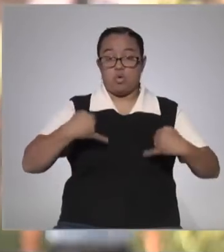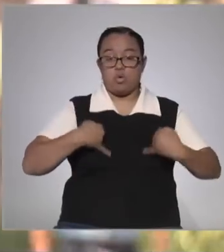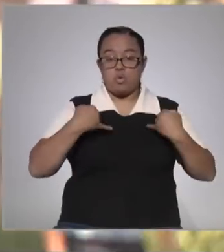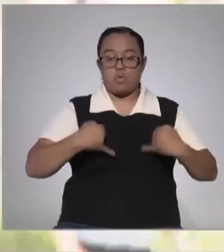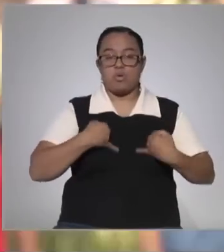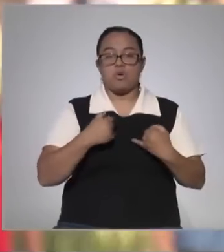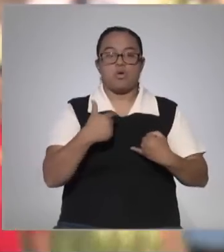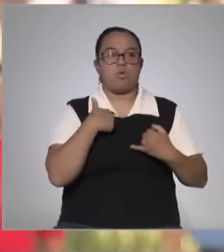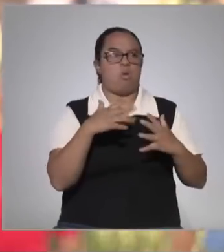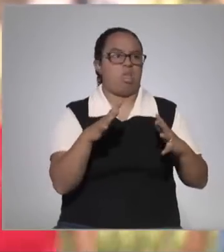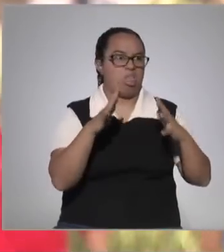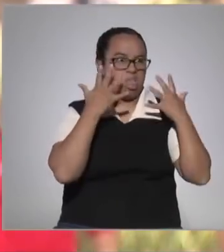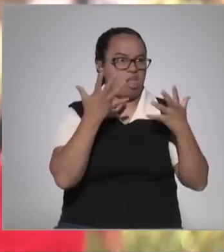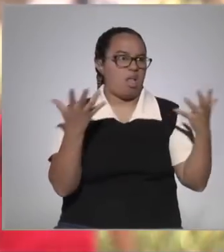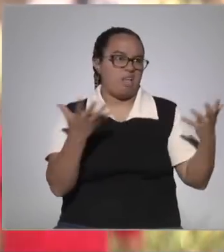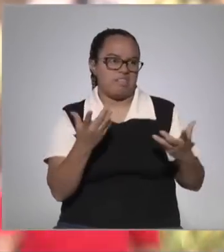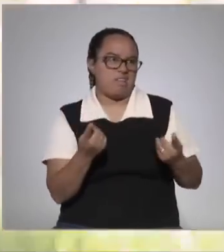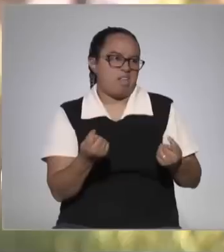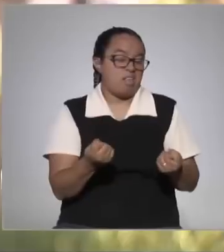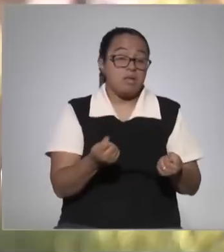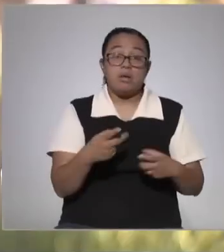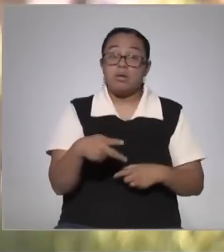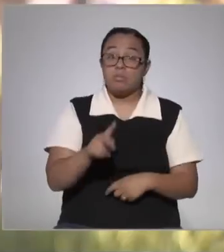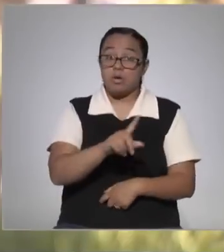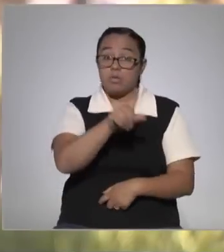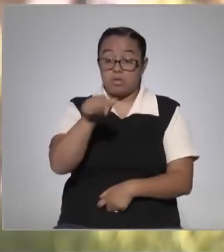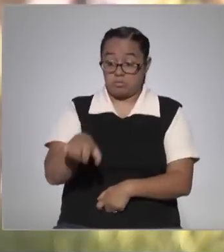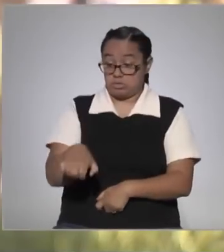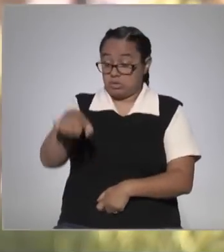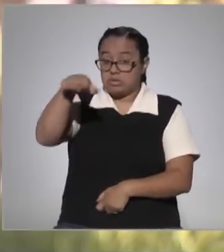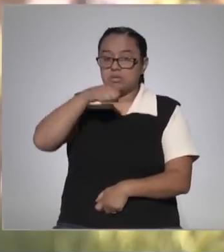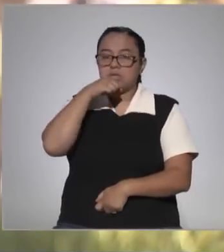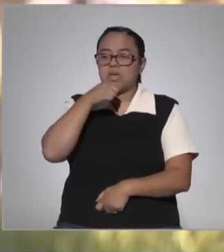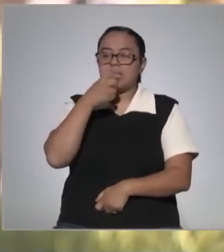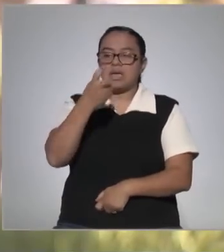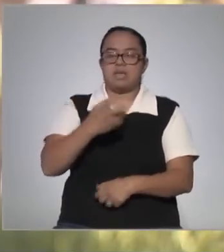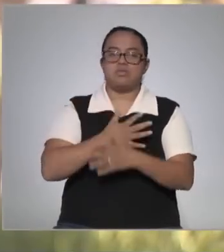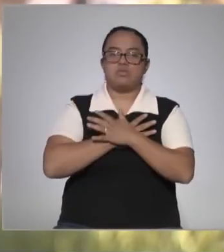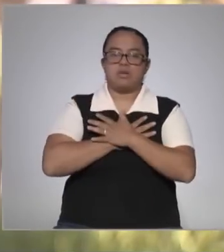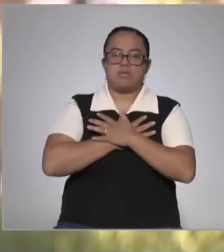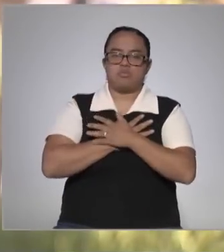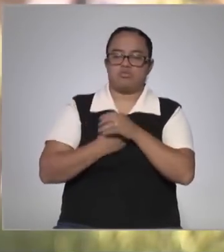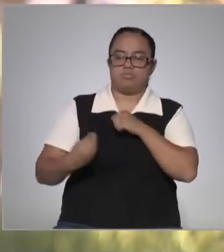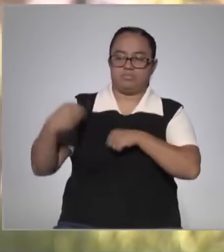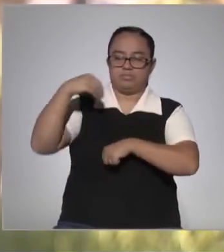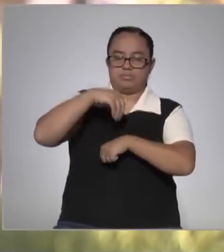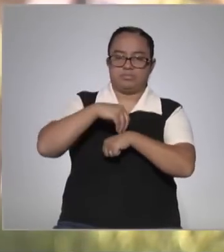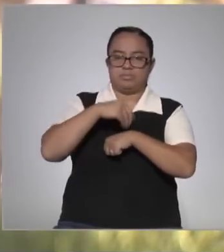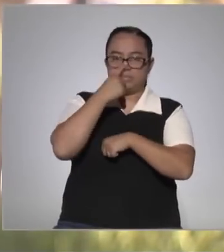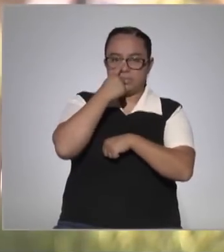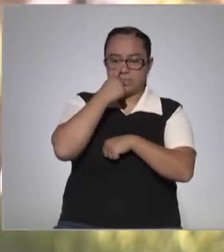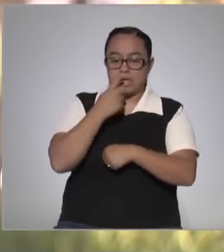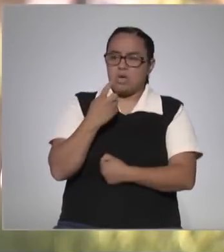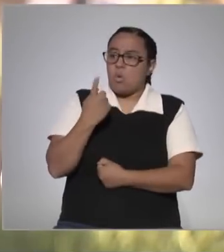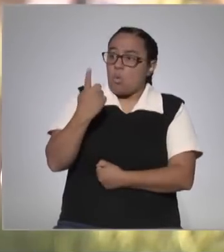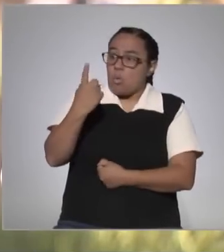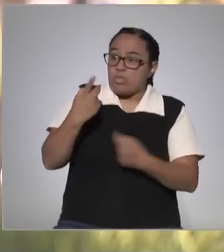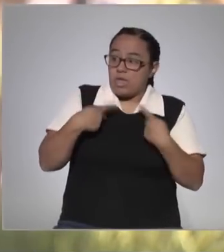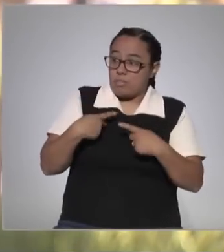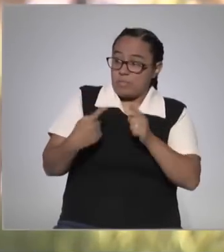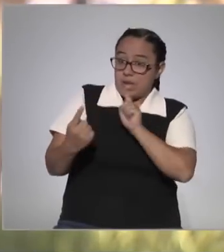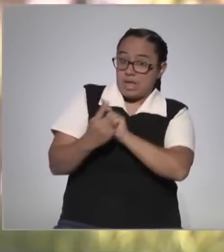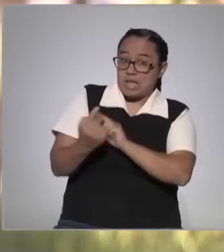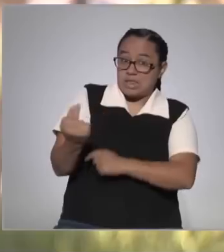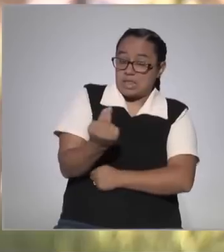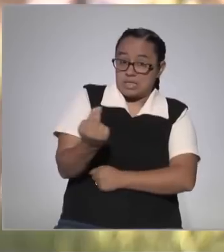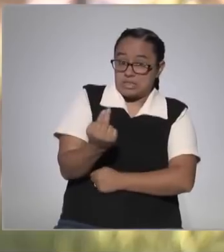por impulso, y cuando ya estamos maduros, el amor es algo complementario, ¿no? Muchas veces no necesitamos una persona para nuestra